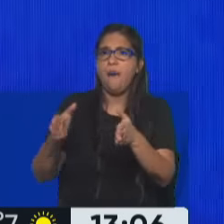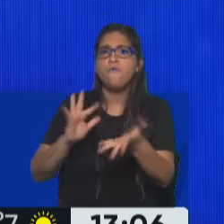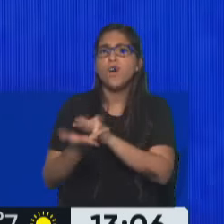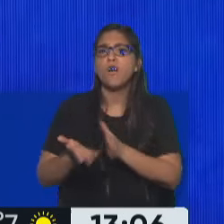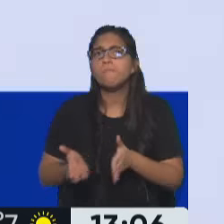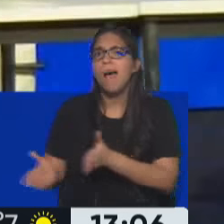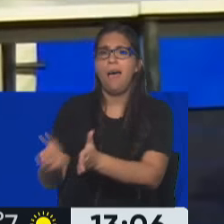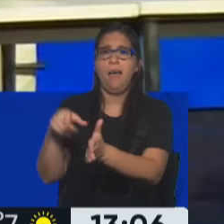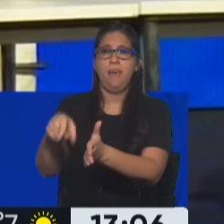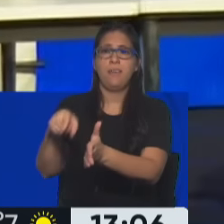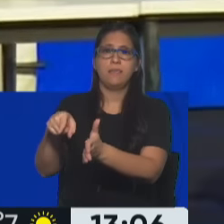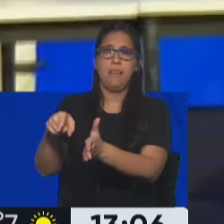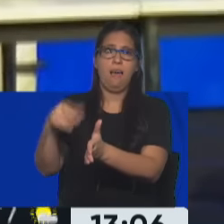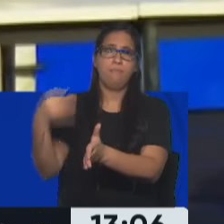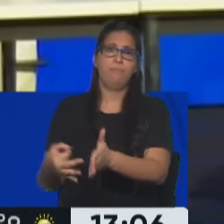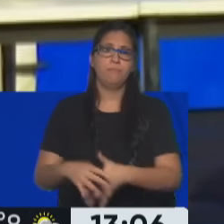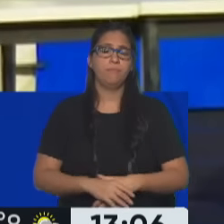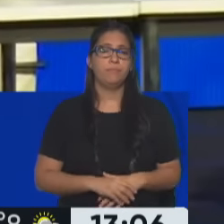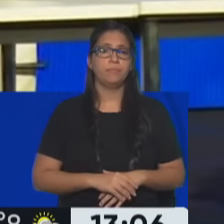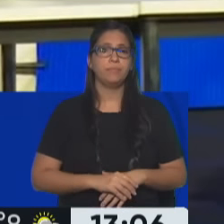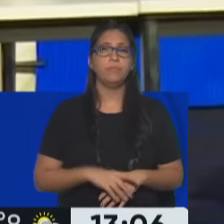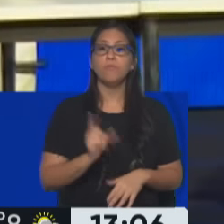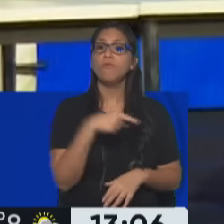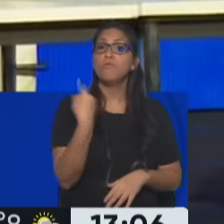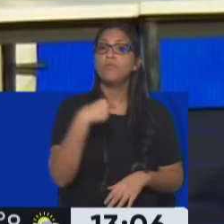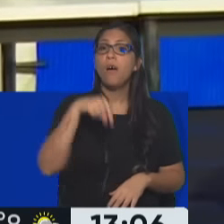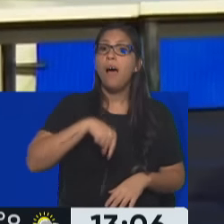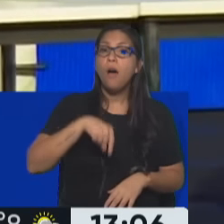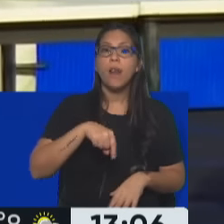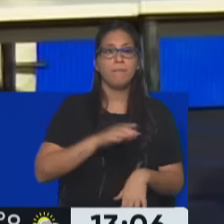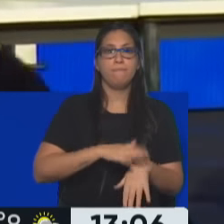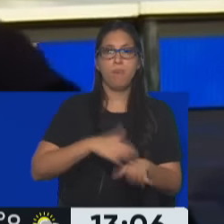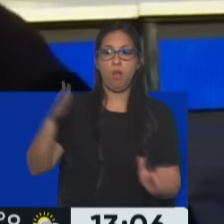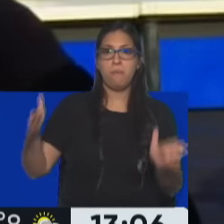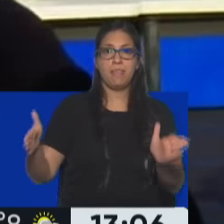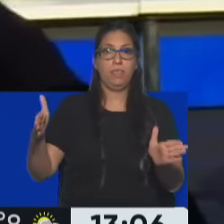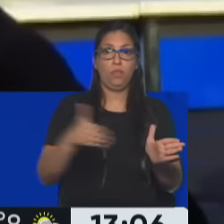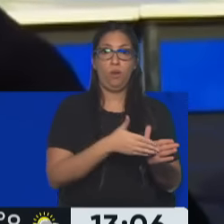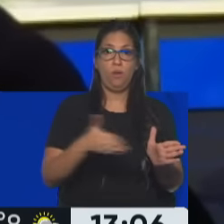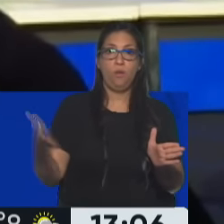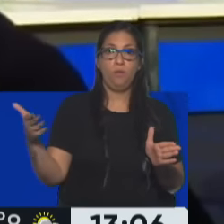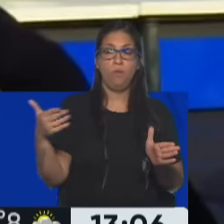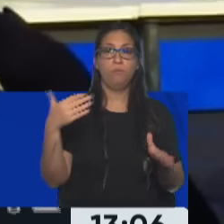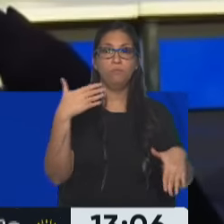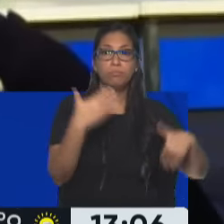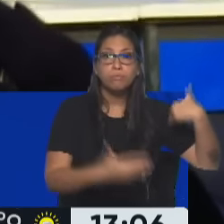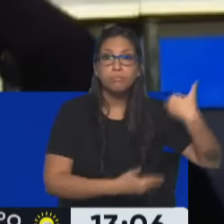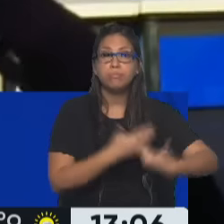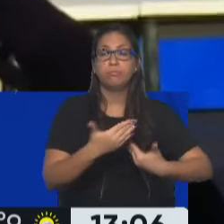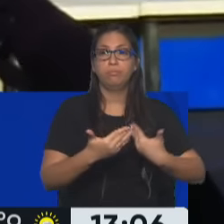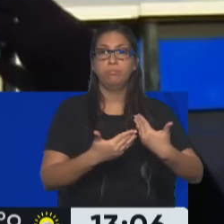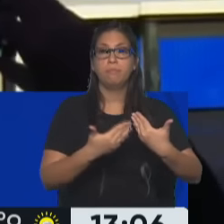es esta. Nosotros ahora estamos en el proceso de la revaluación